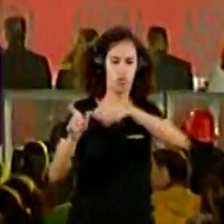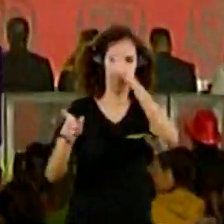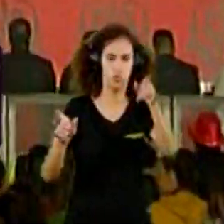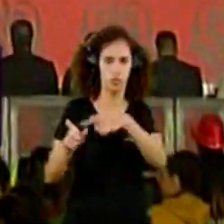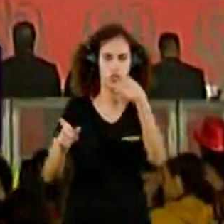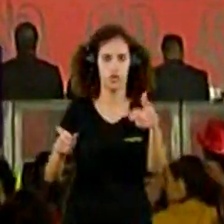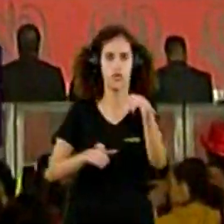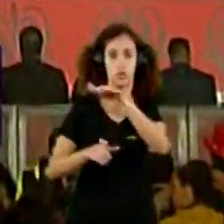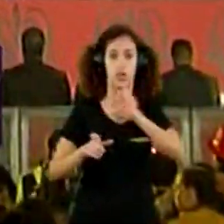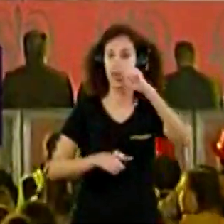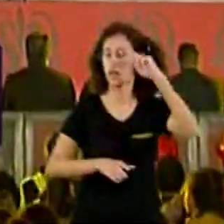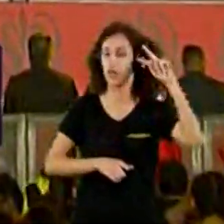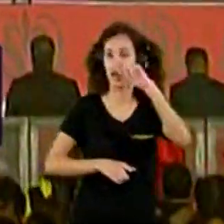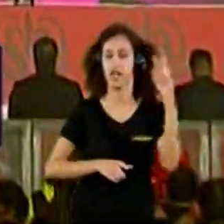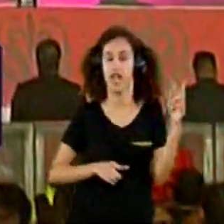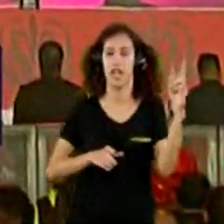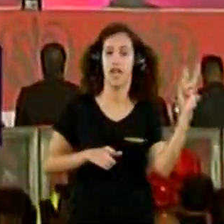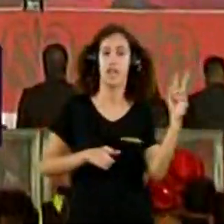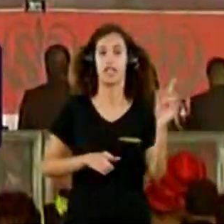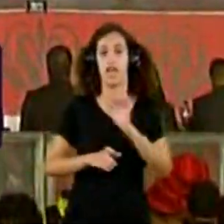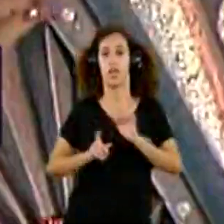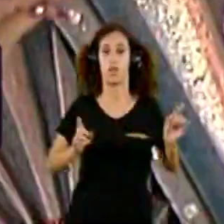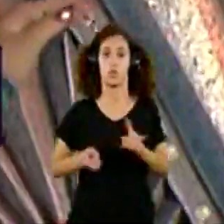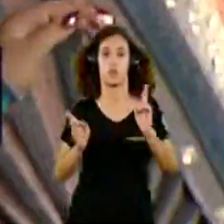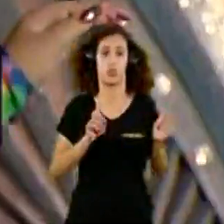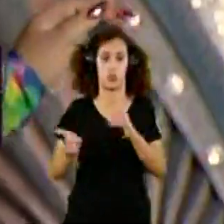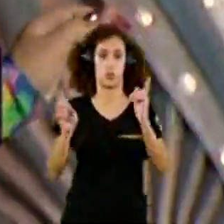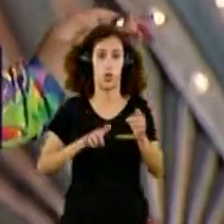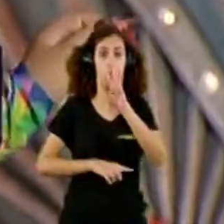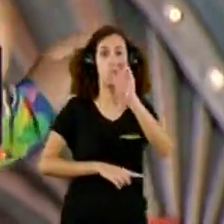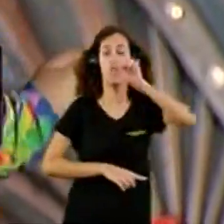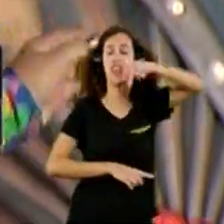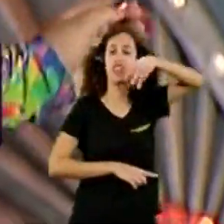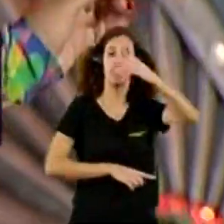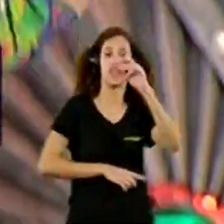no bien la garala, cuente con su pezonera.